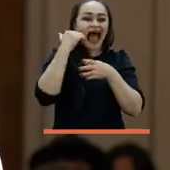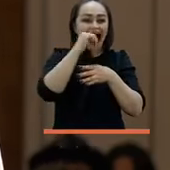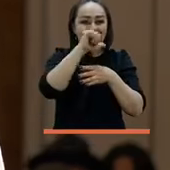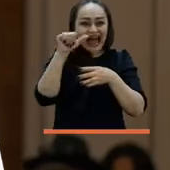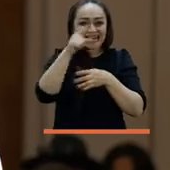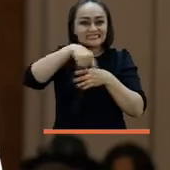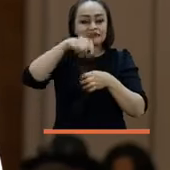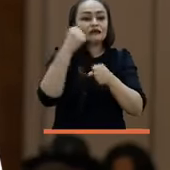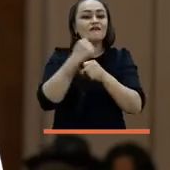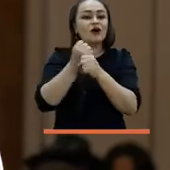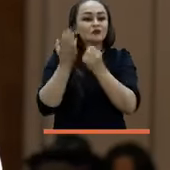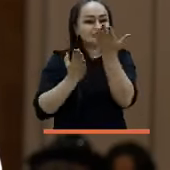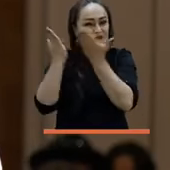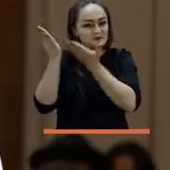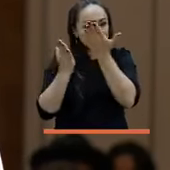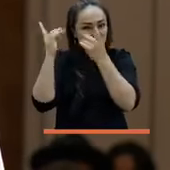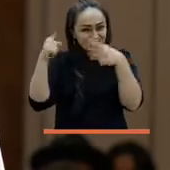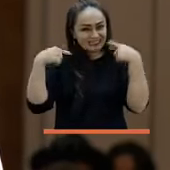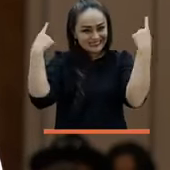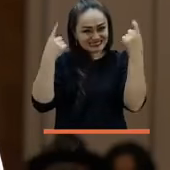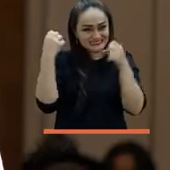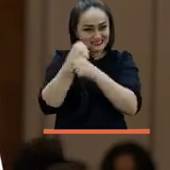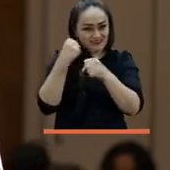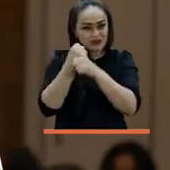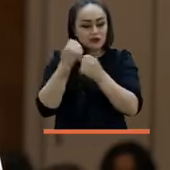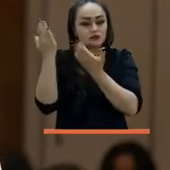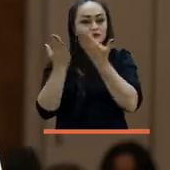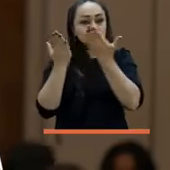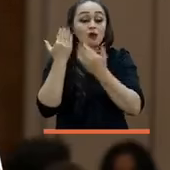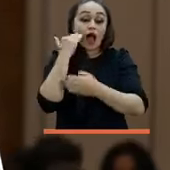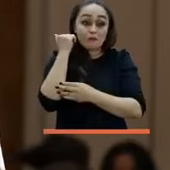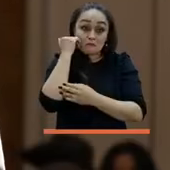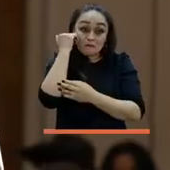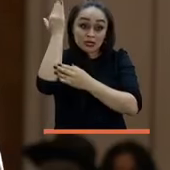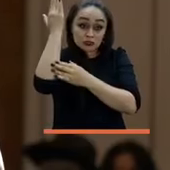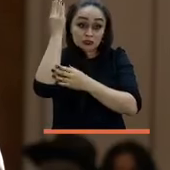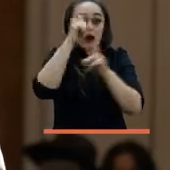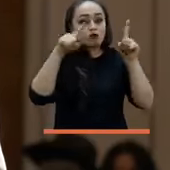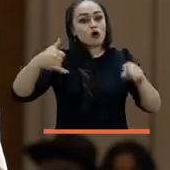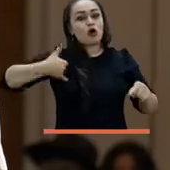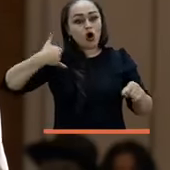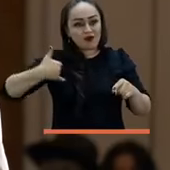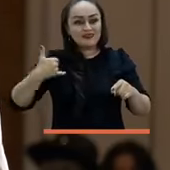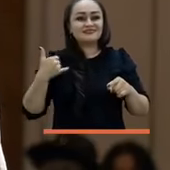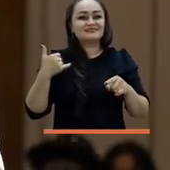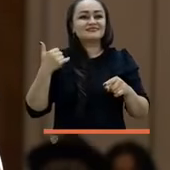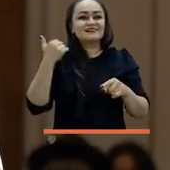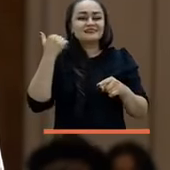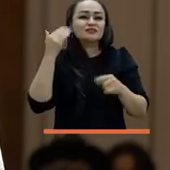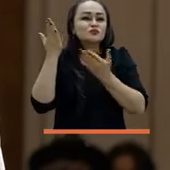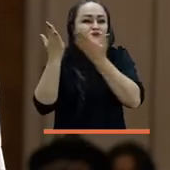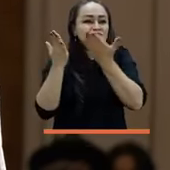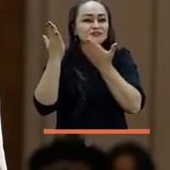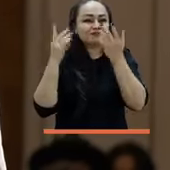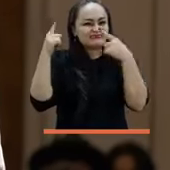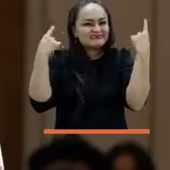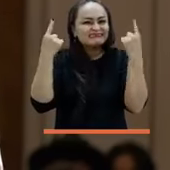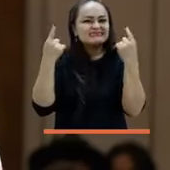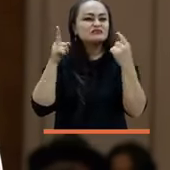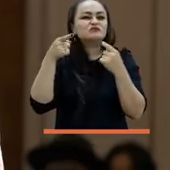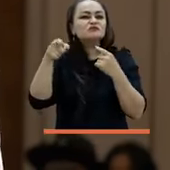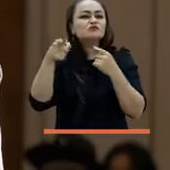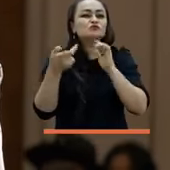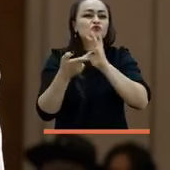servicios generales muchas de ellas son adultas pero también hay muchas mujeres jóvenes las mujeres que hacen el aseo en confiar que en muchos casos también